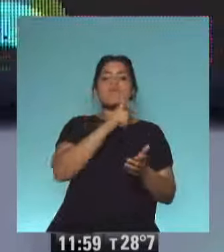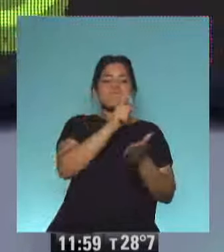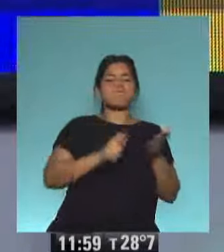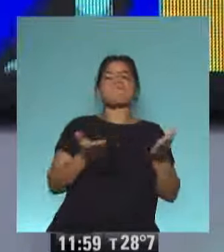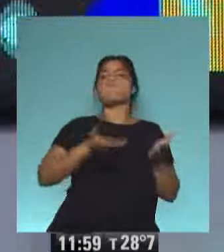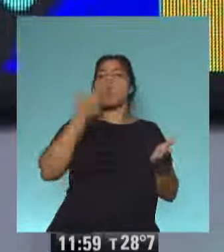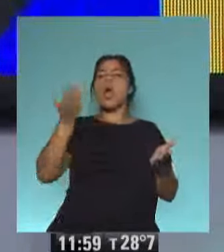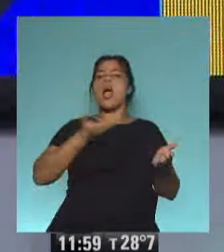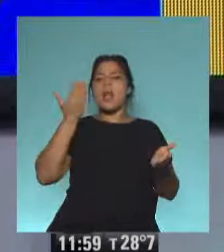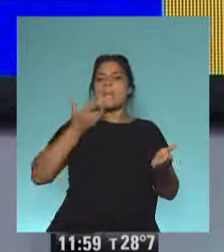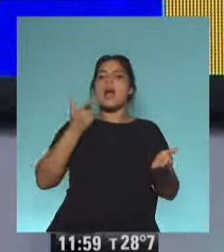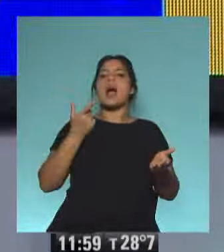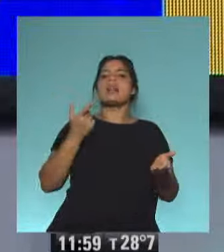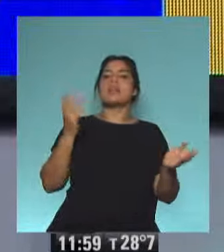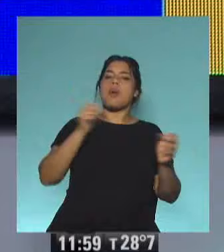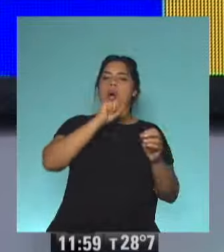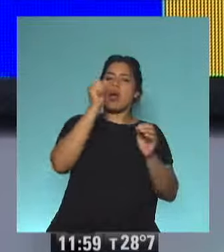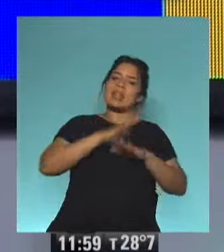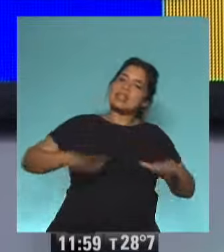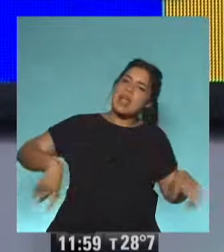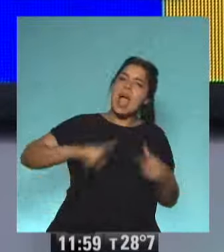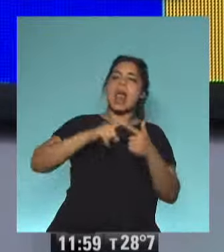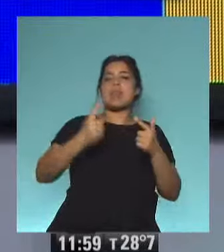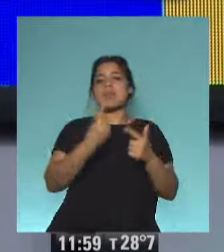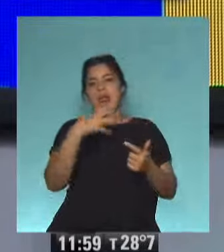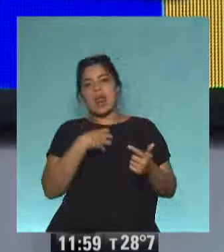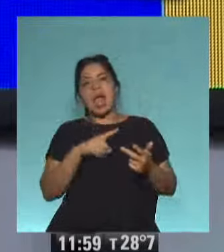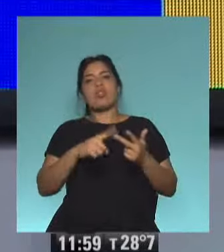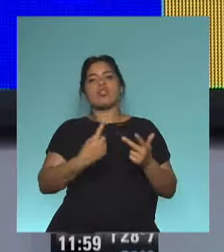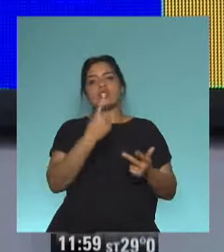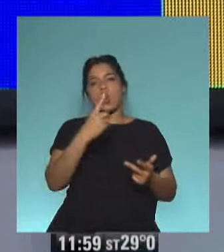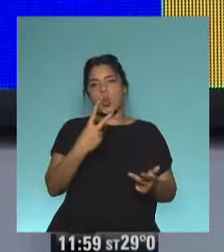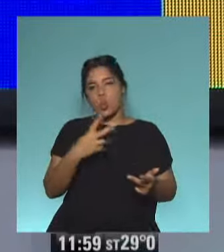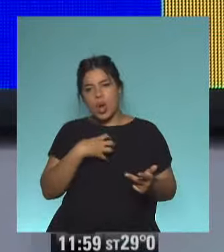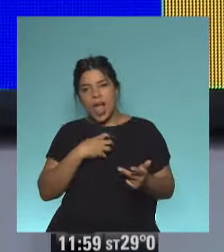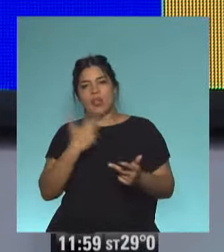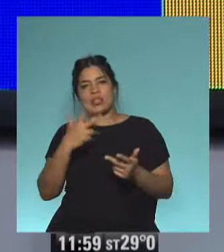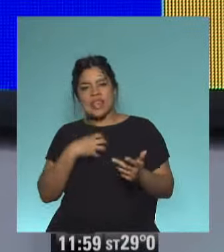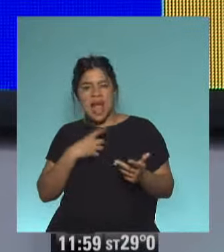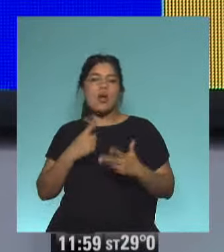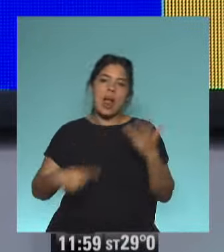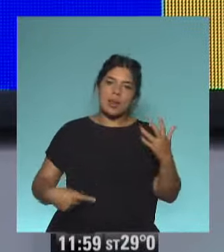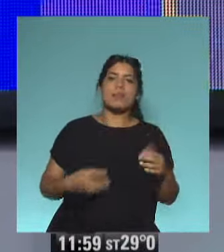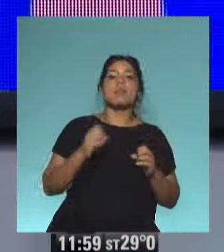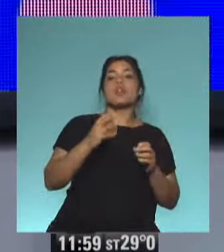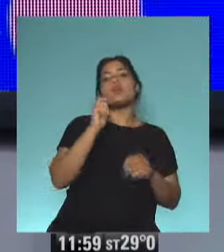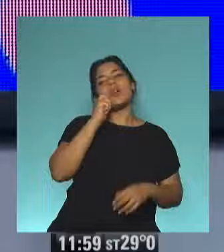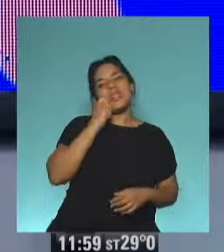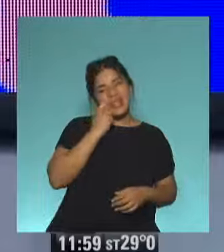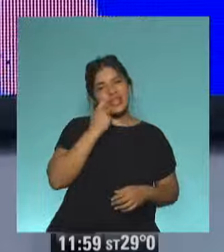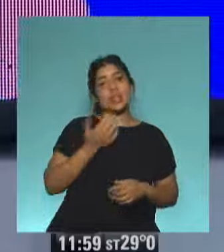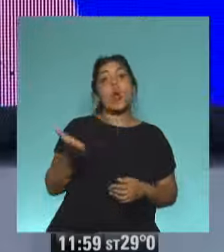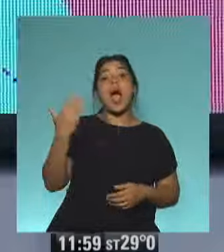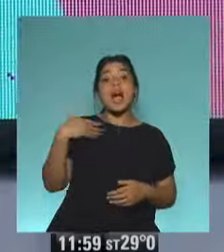poemas para nivel inicial, primer ciclo, segundo ciclo, para secundaria también hay, que son muy lindos, que se repartían